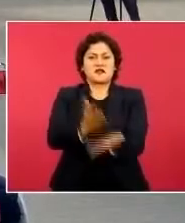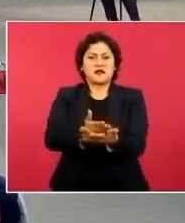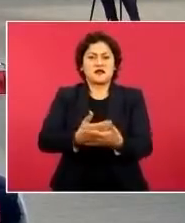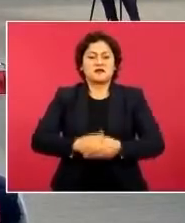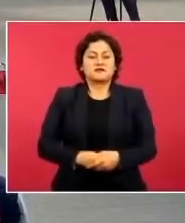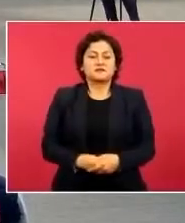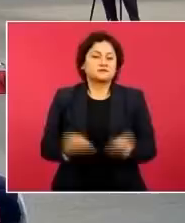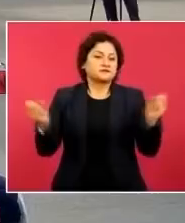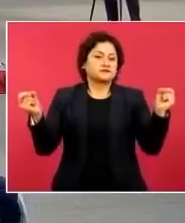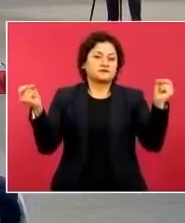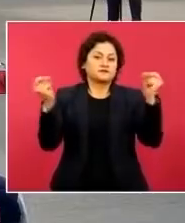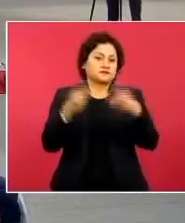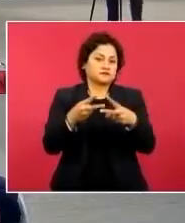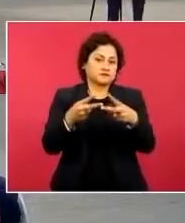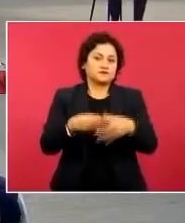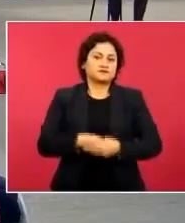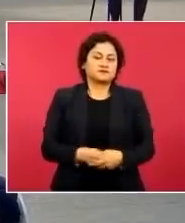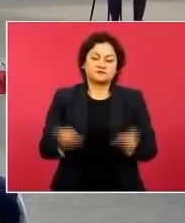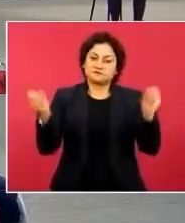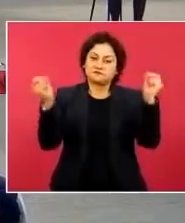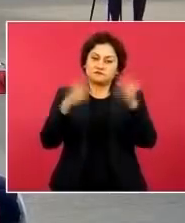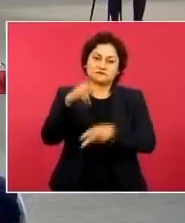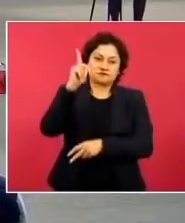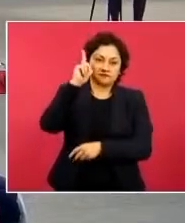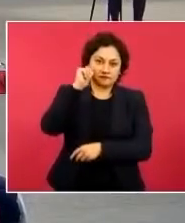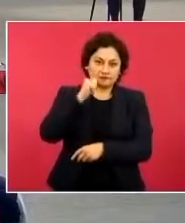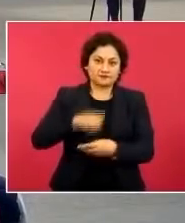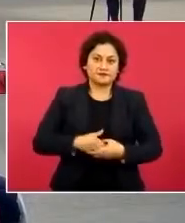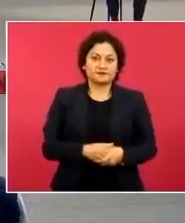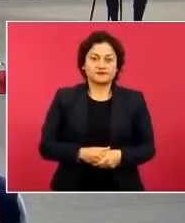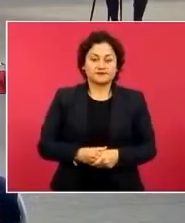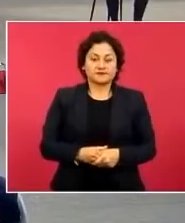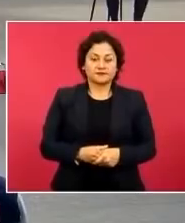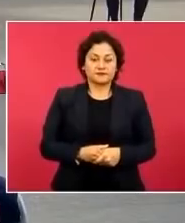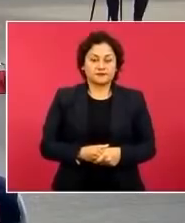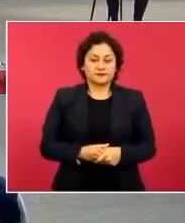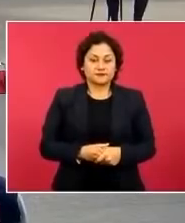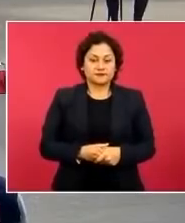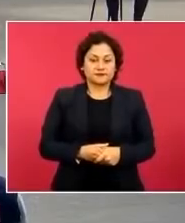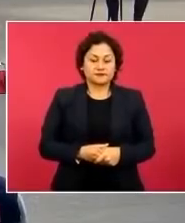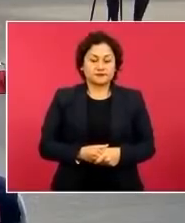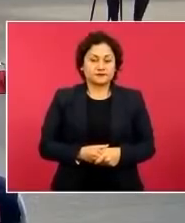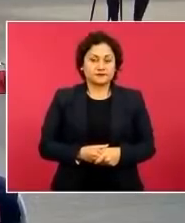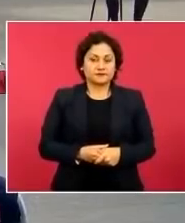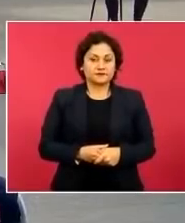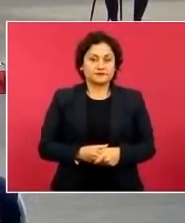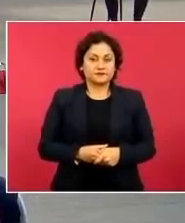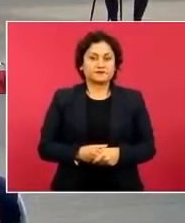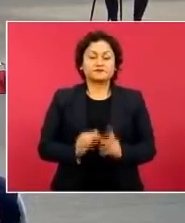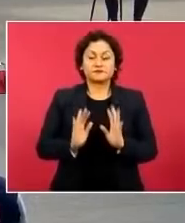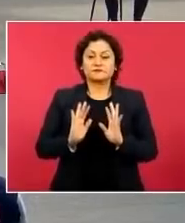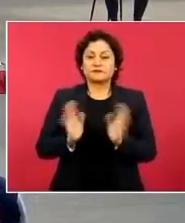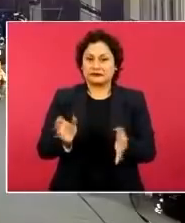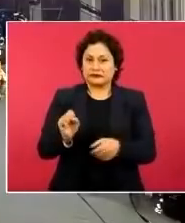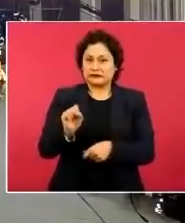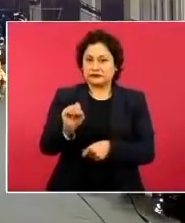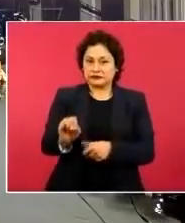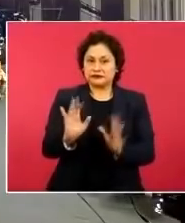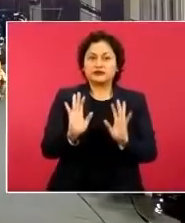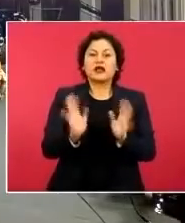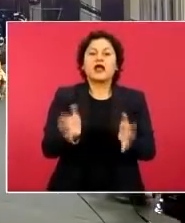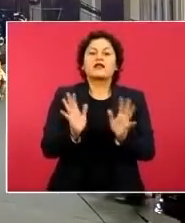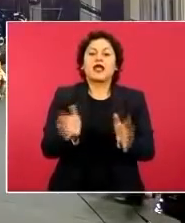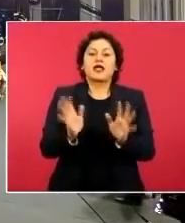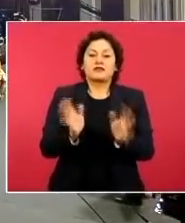El presidente dejó claro que su administración no se va a cerrar a ningún país al salir en defensa del